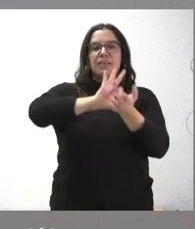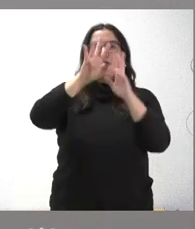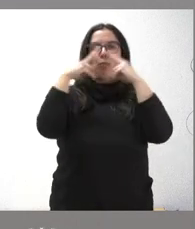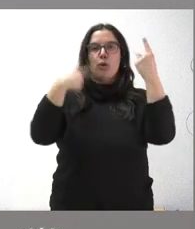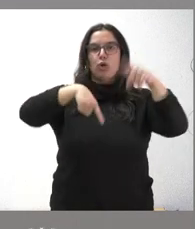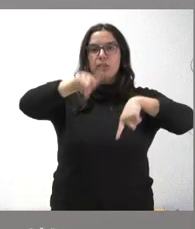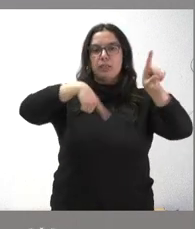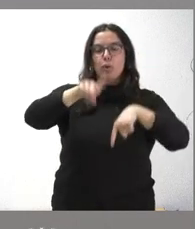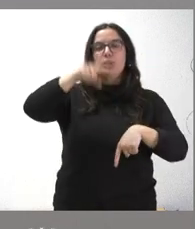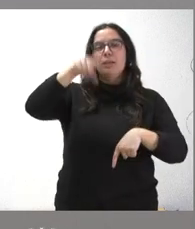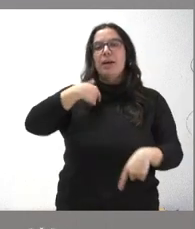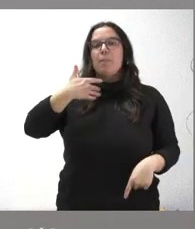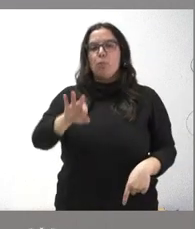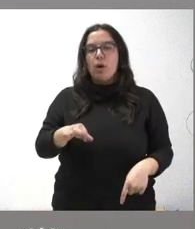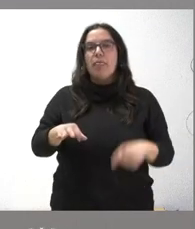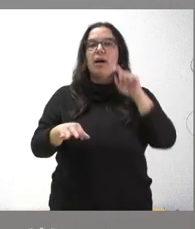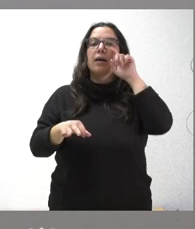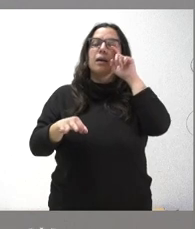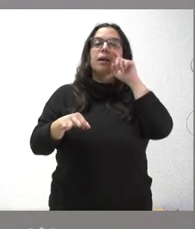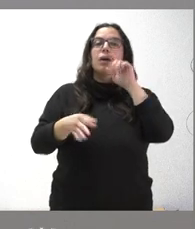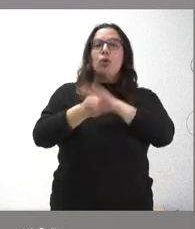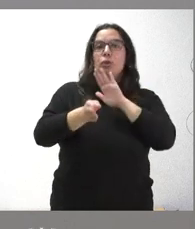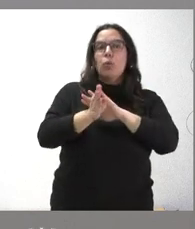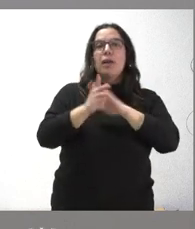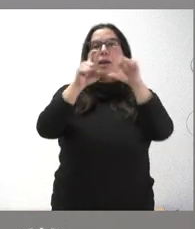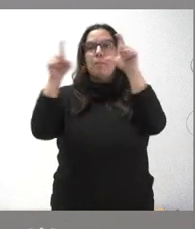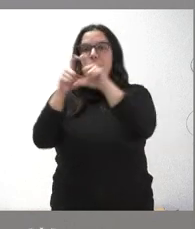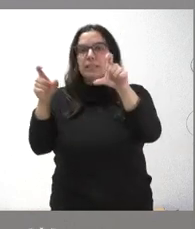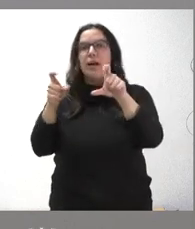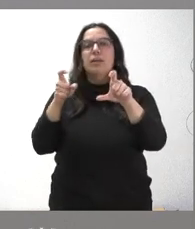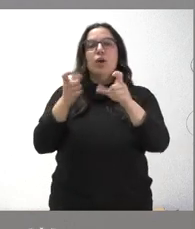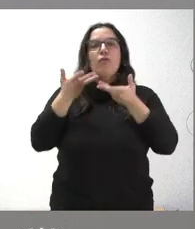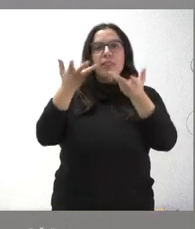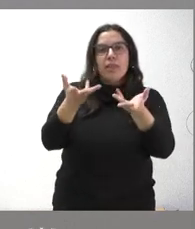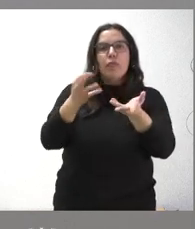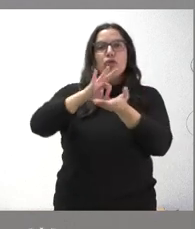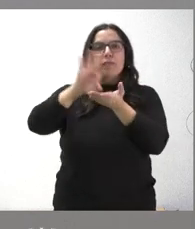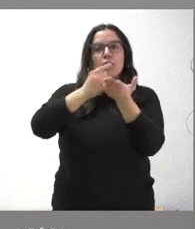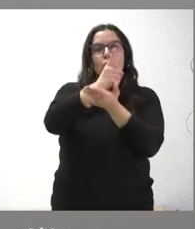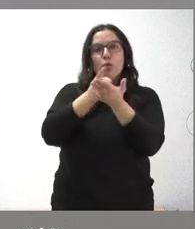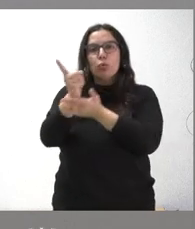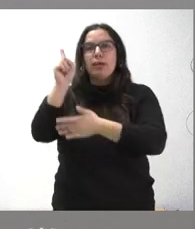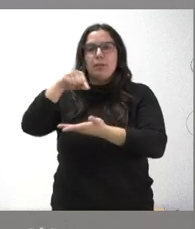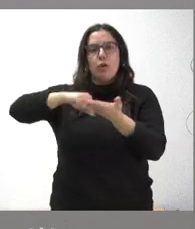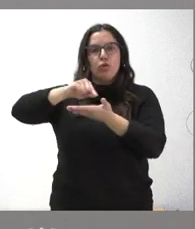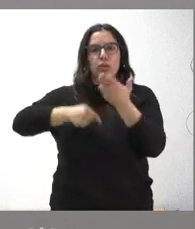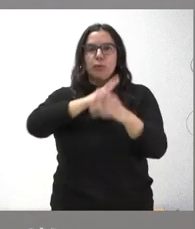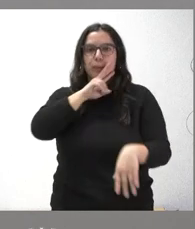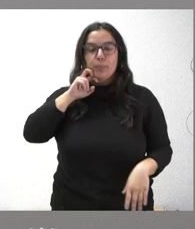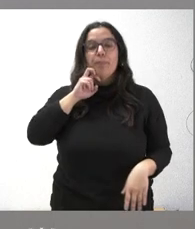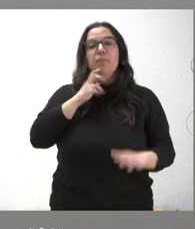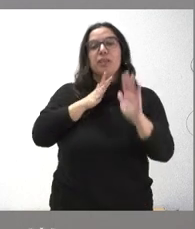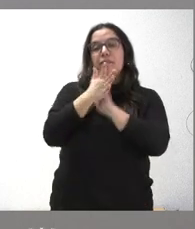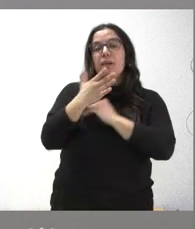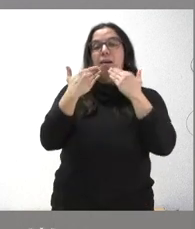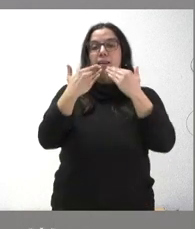así como a la viabilidad y los puestos de trabajo de las adjudicatarias que lo prestan durante el presente año estamos hablando que